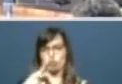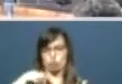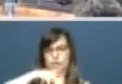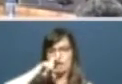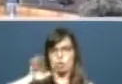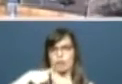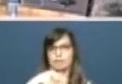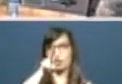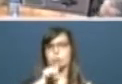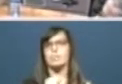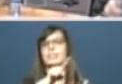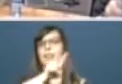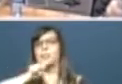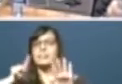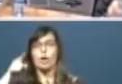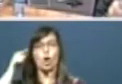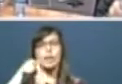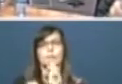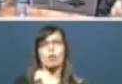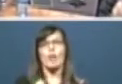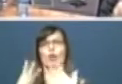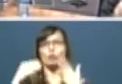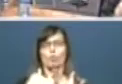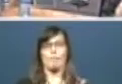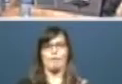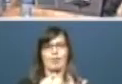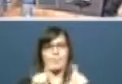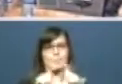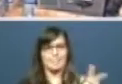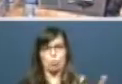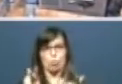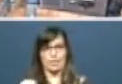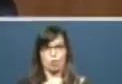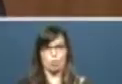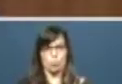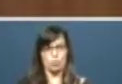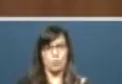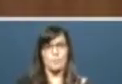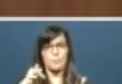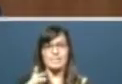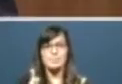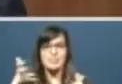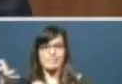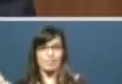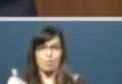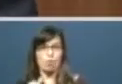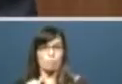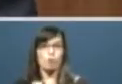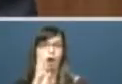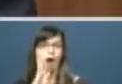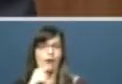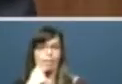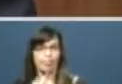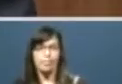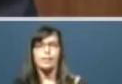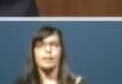la creación de 8000 nuevas empresas en nuestra comunidad además de los nuevos beneficios fiscales a los que antes me refería dicho